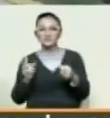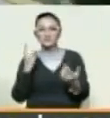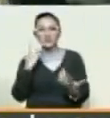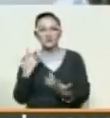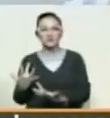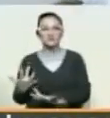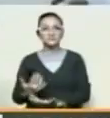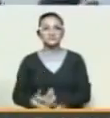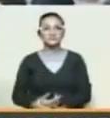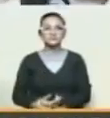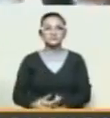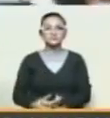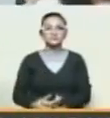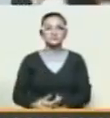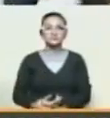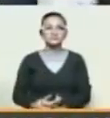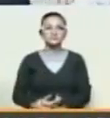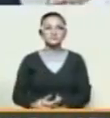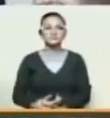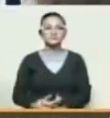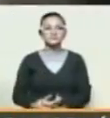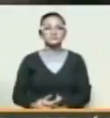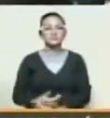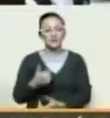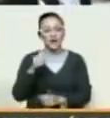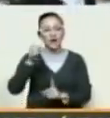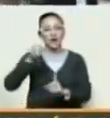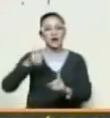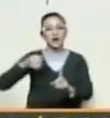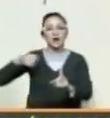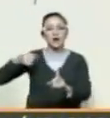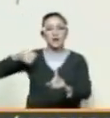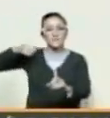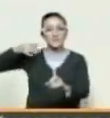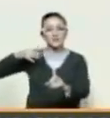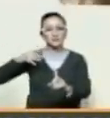ver allí, digamos, está Amazonas, que es el parque,